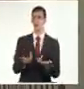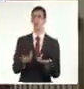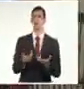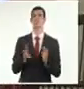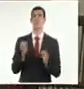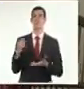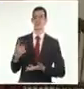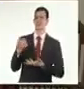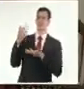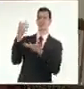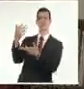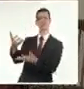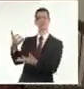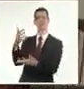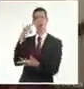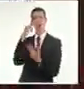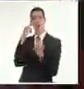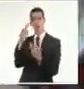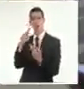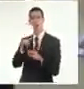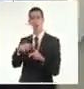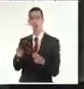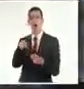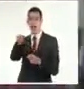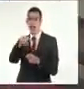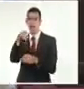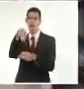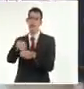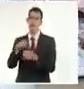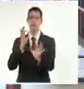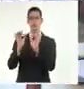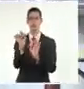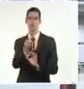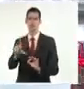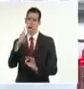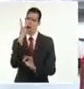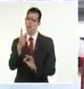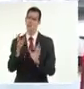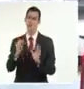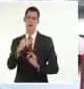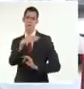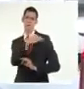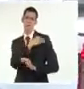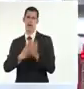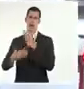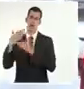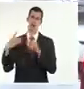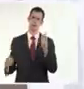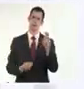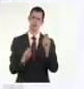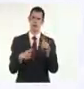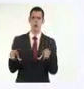al Instituto Nacional de Seguridad Social en su cumpleaños